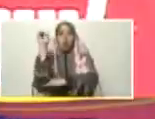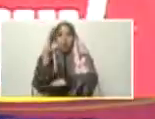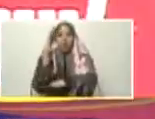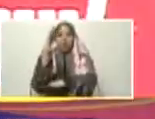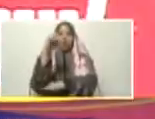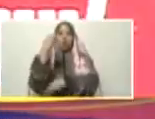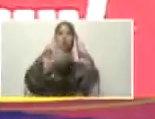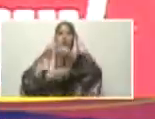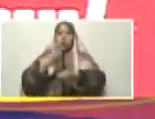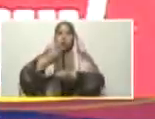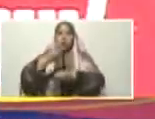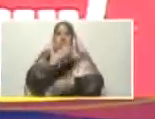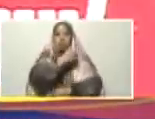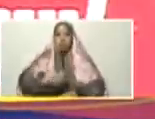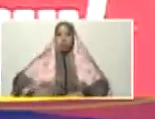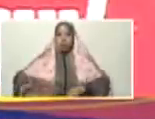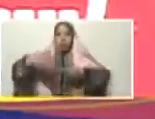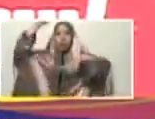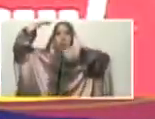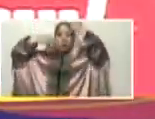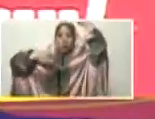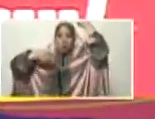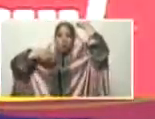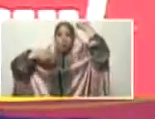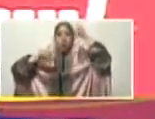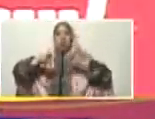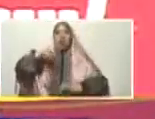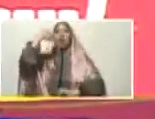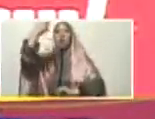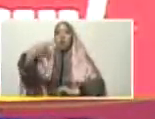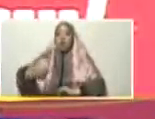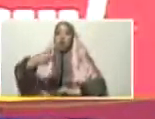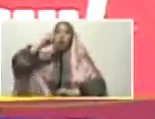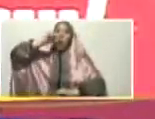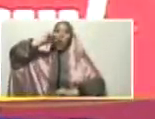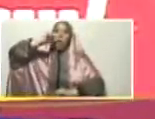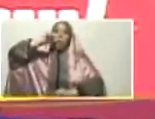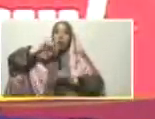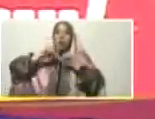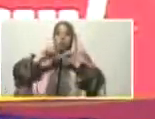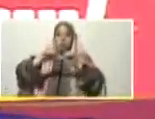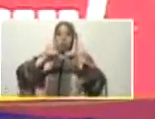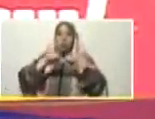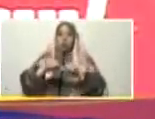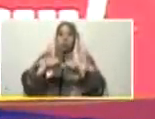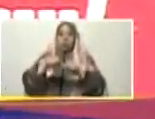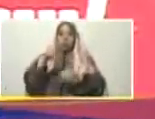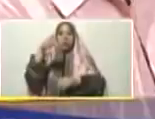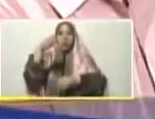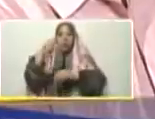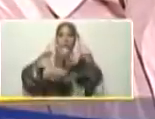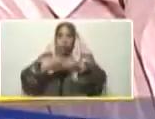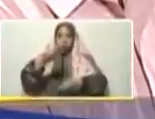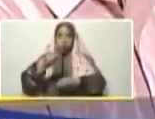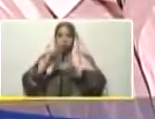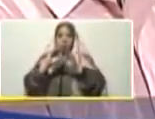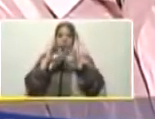chávez y fue esto rodríguez del compañero héctor el organizador